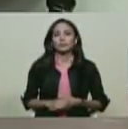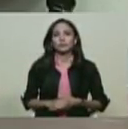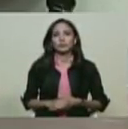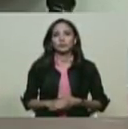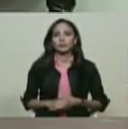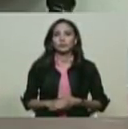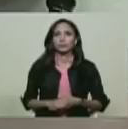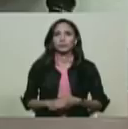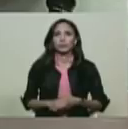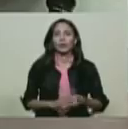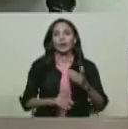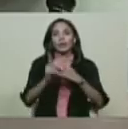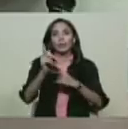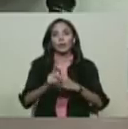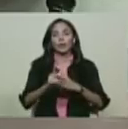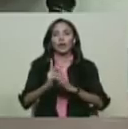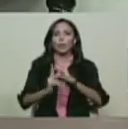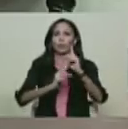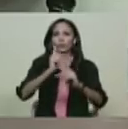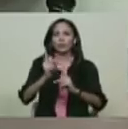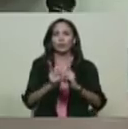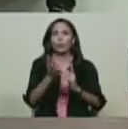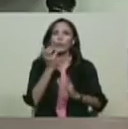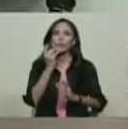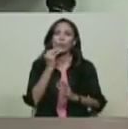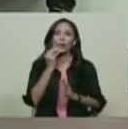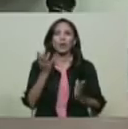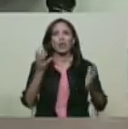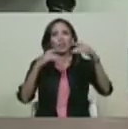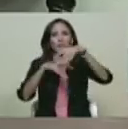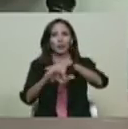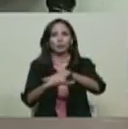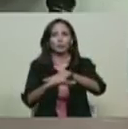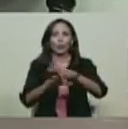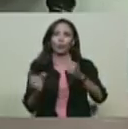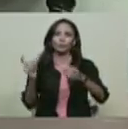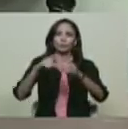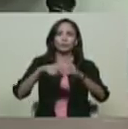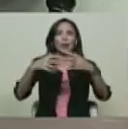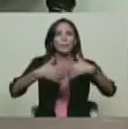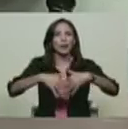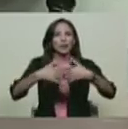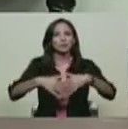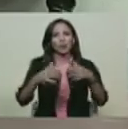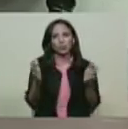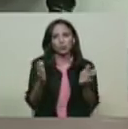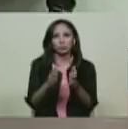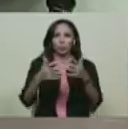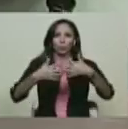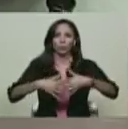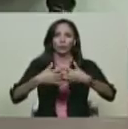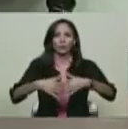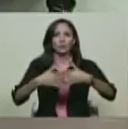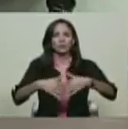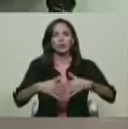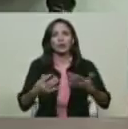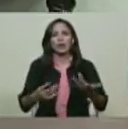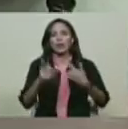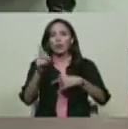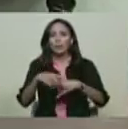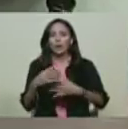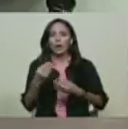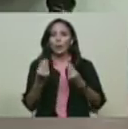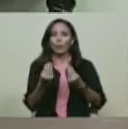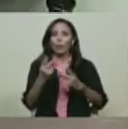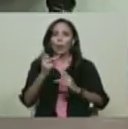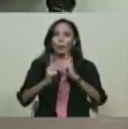promoción de los procesos de integración en empresas mixtas, de fortalecimiento de los consejos productivos